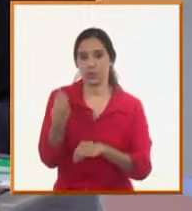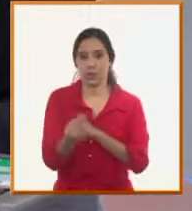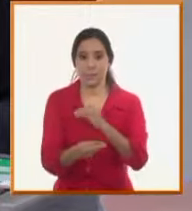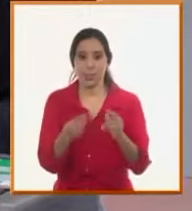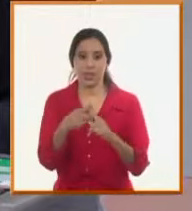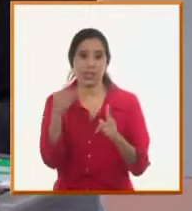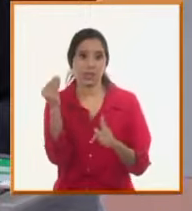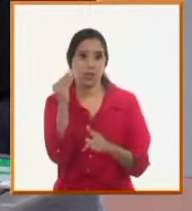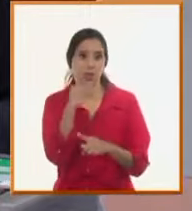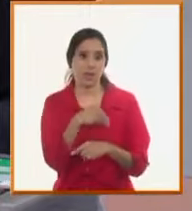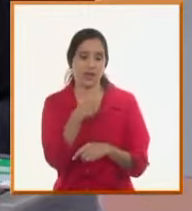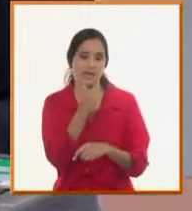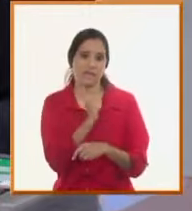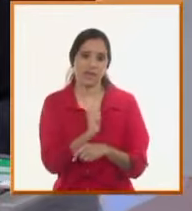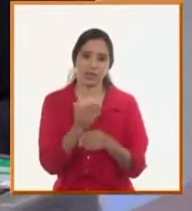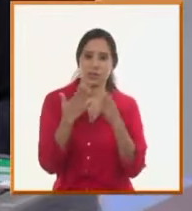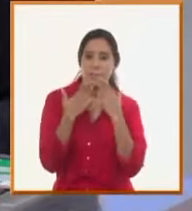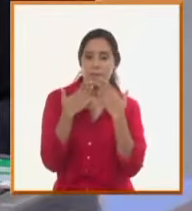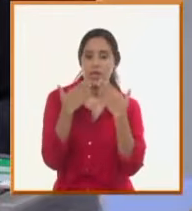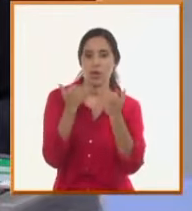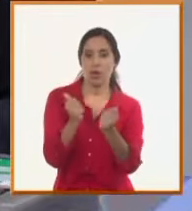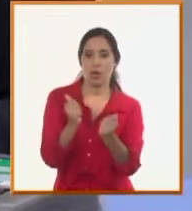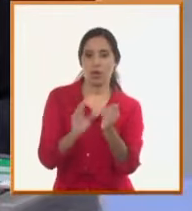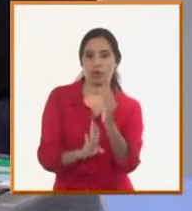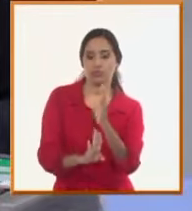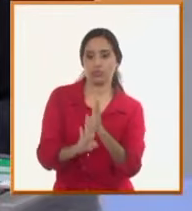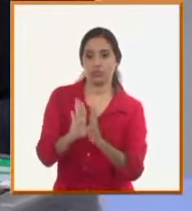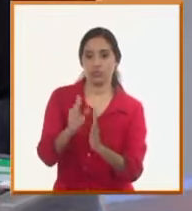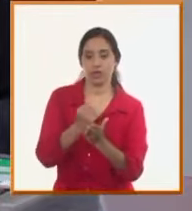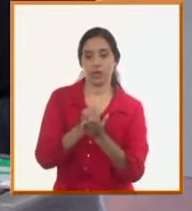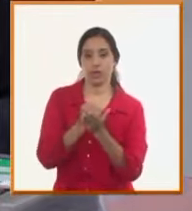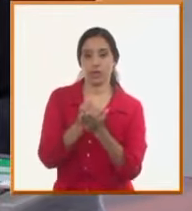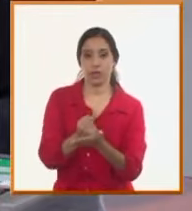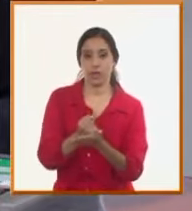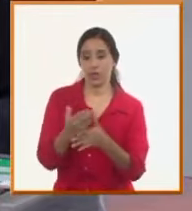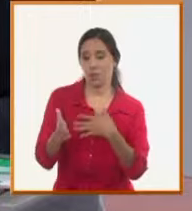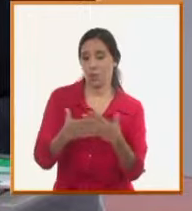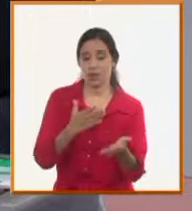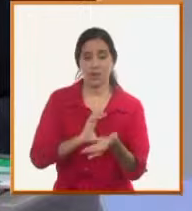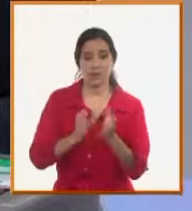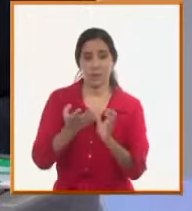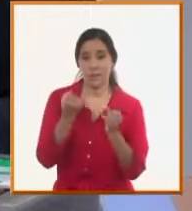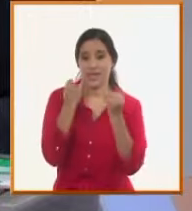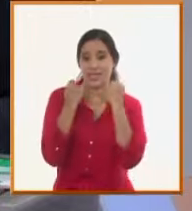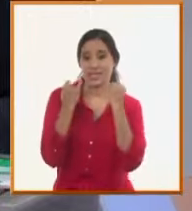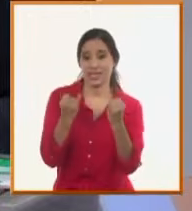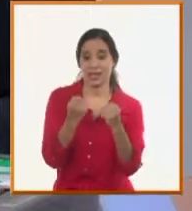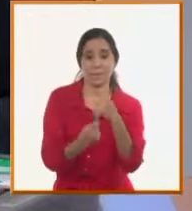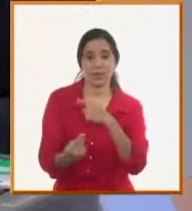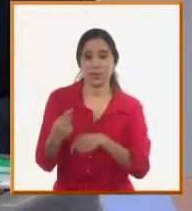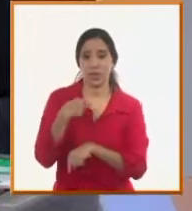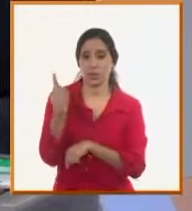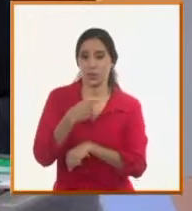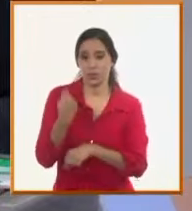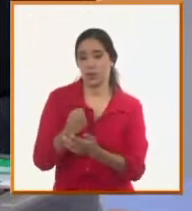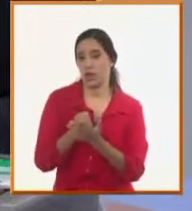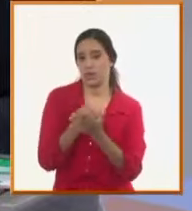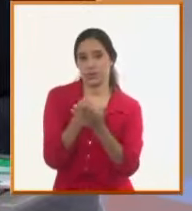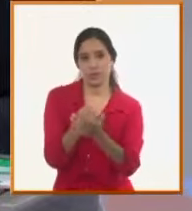en facilidades, en nuevos beneficios, porque de cualquier manera el interés fundamental nuestro es beneficiar a los